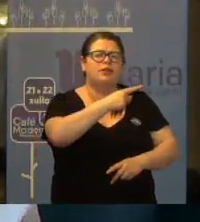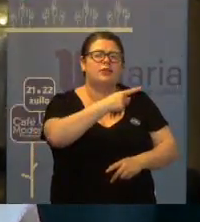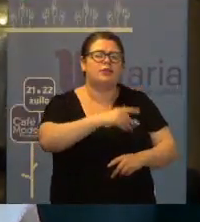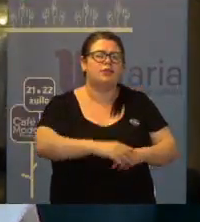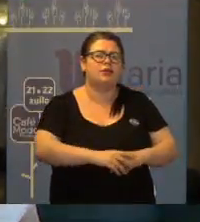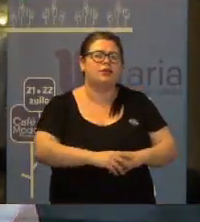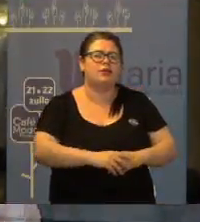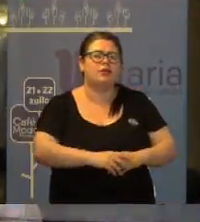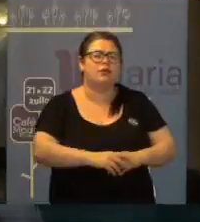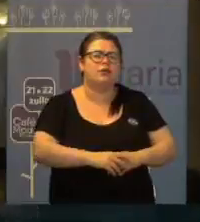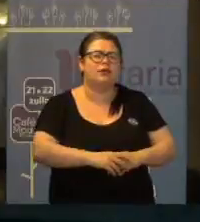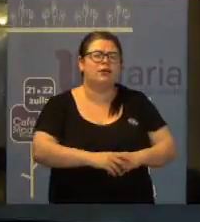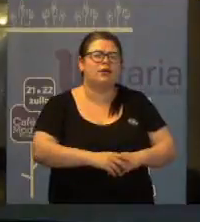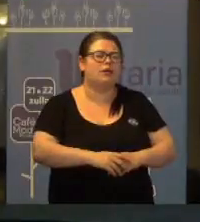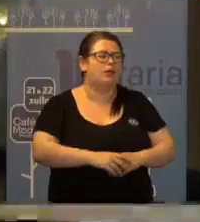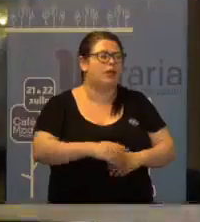Como?